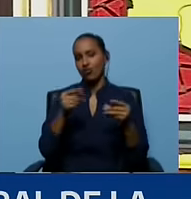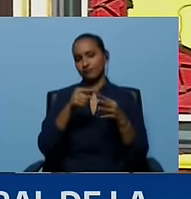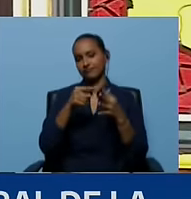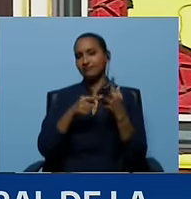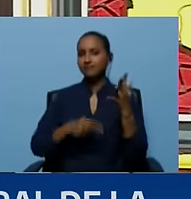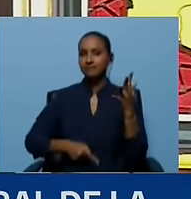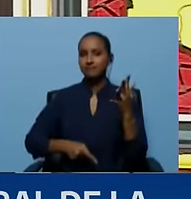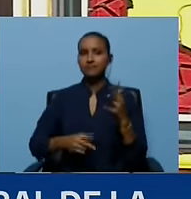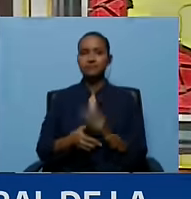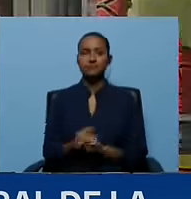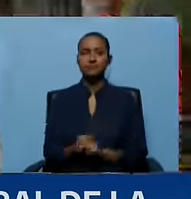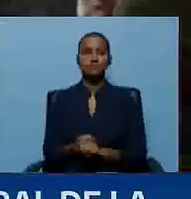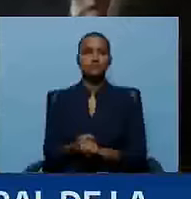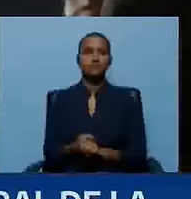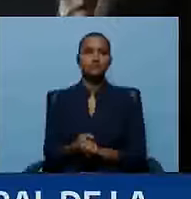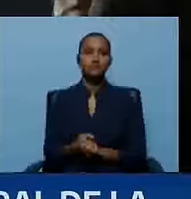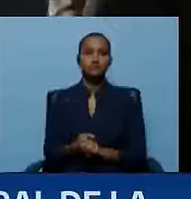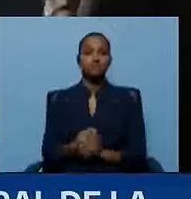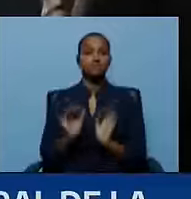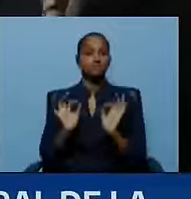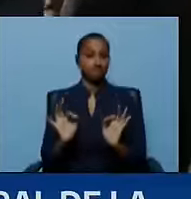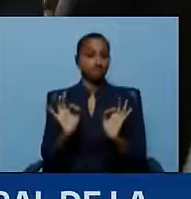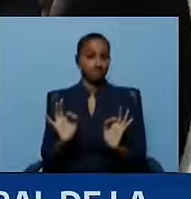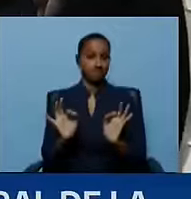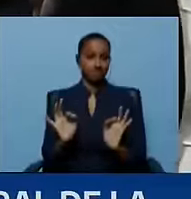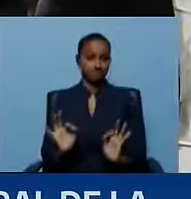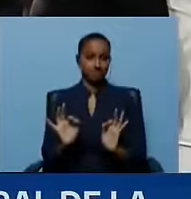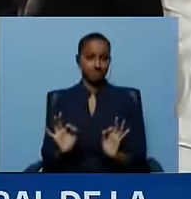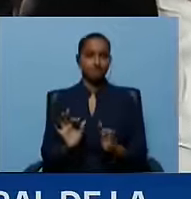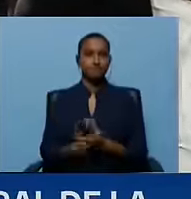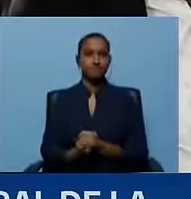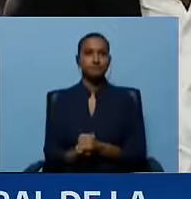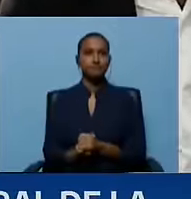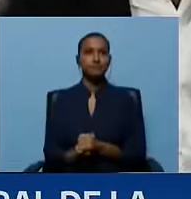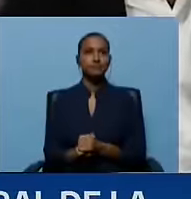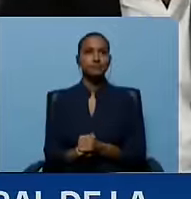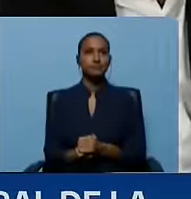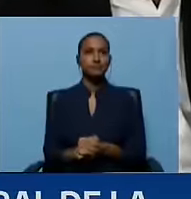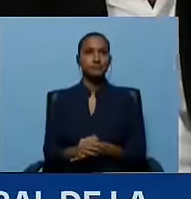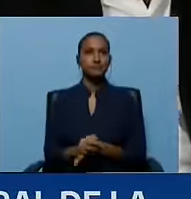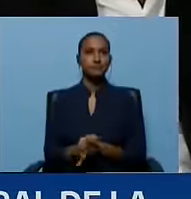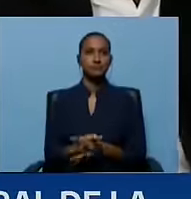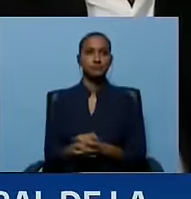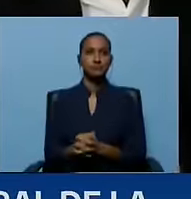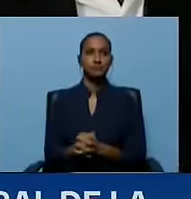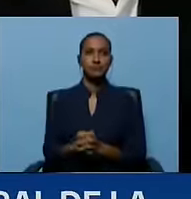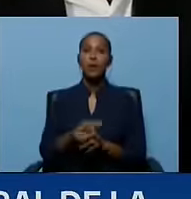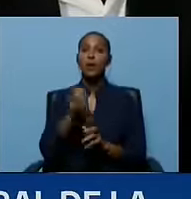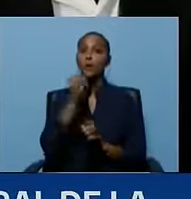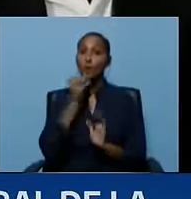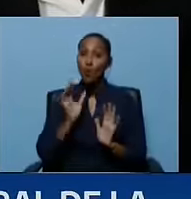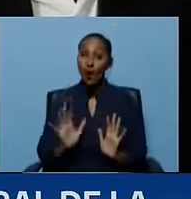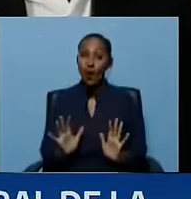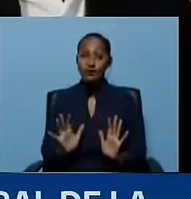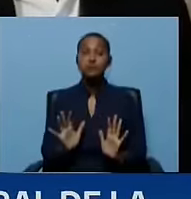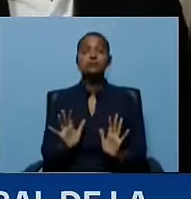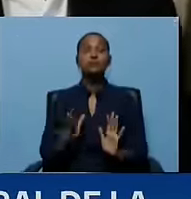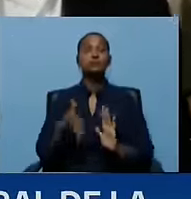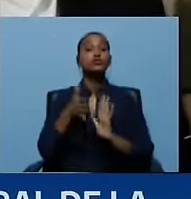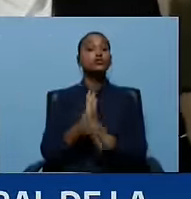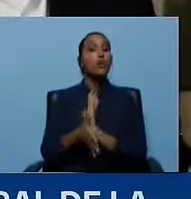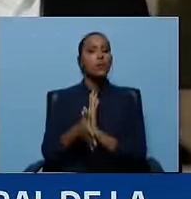Sánchez. ¿Correcto? Bueno. En el campo de la Vicepresidencia Sectorial de